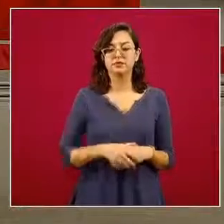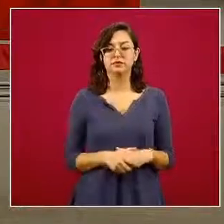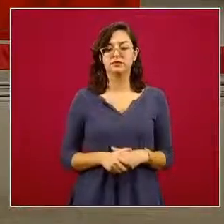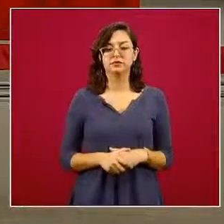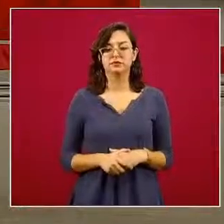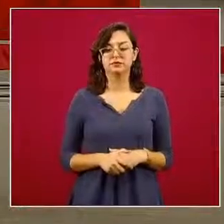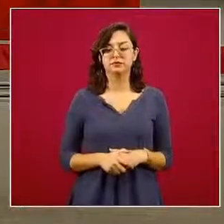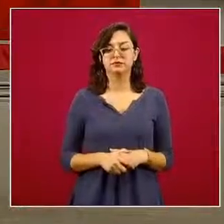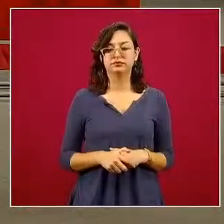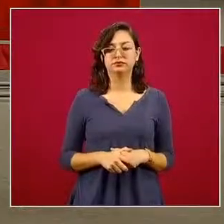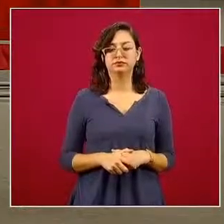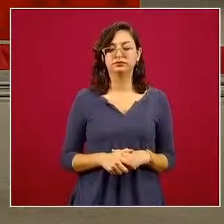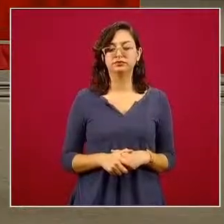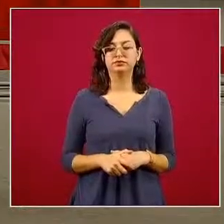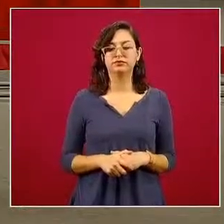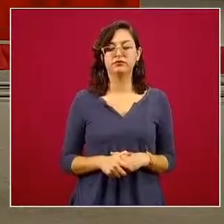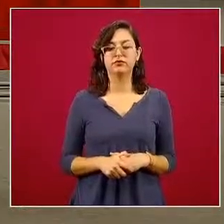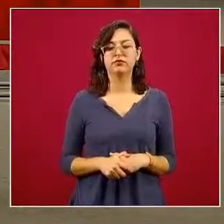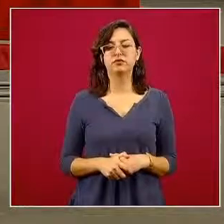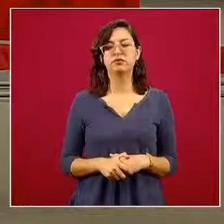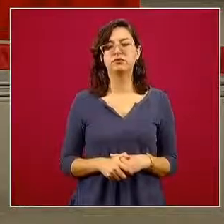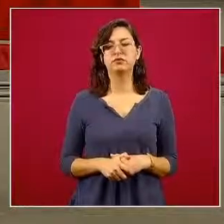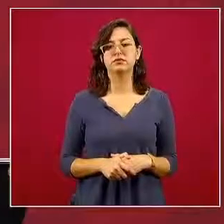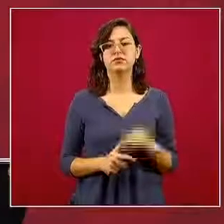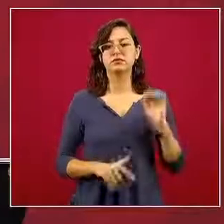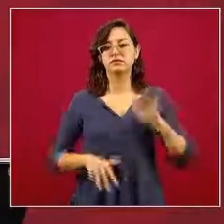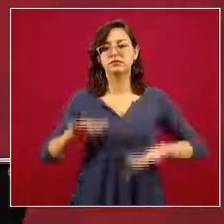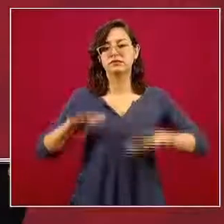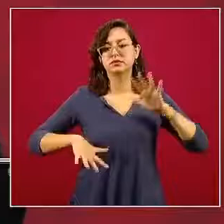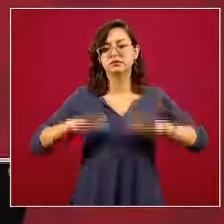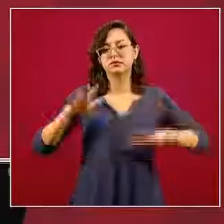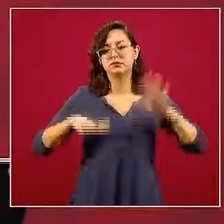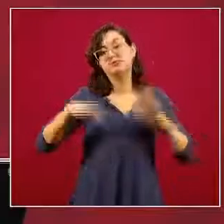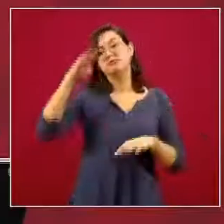pregunta, a veces pensamos que estas